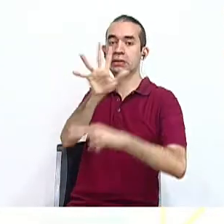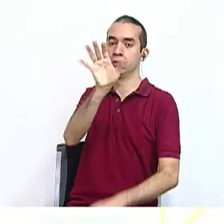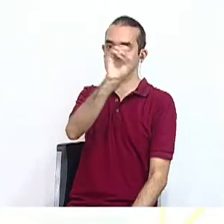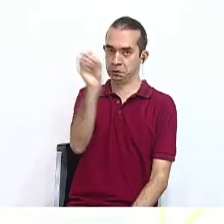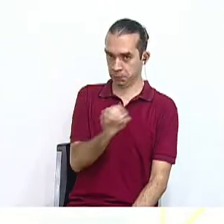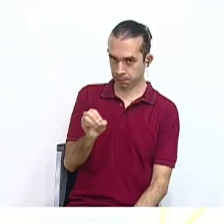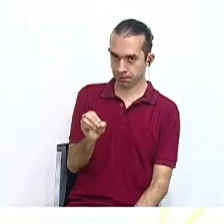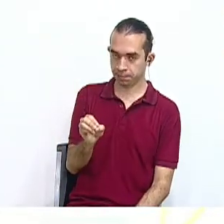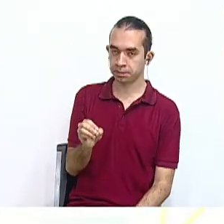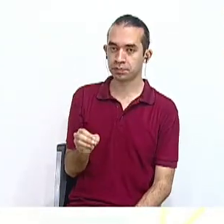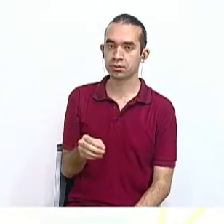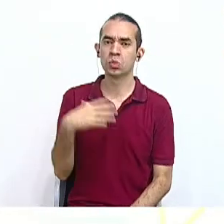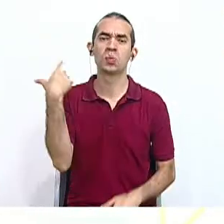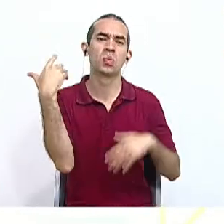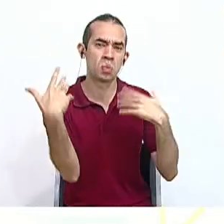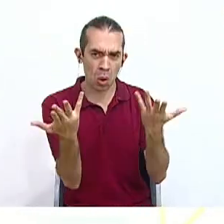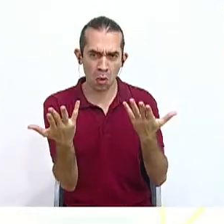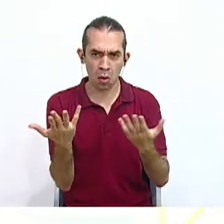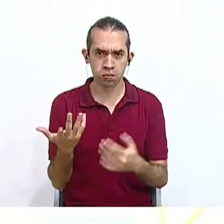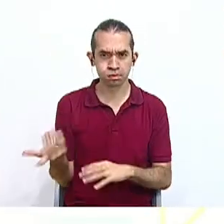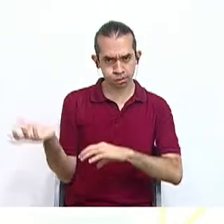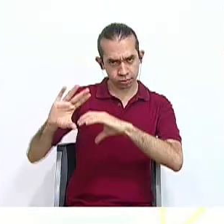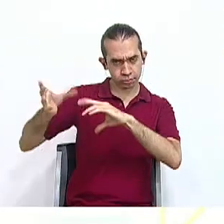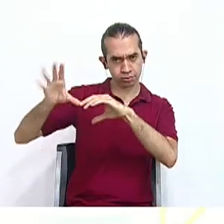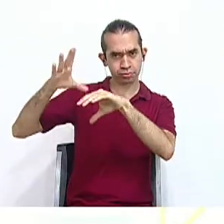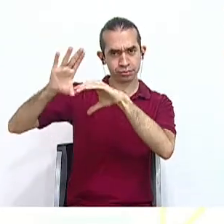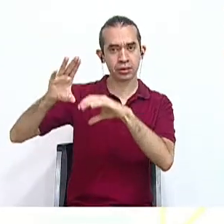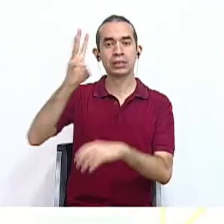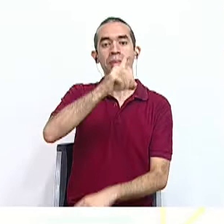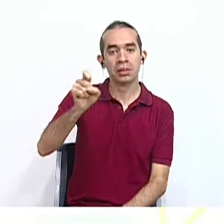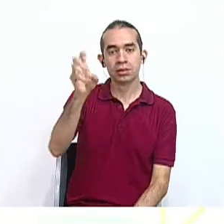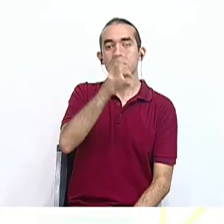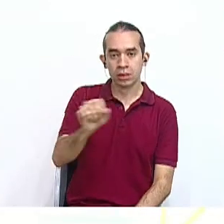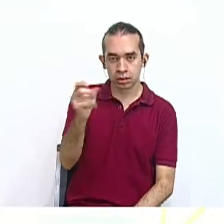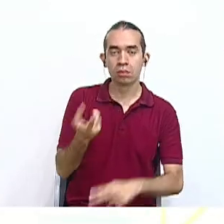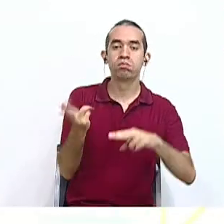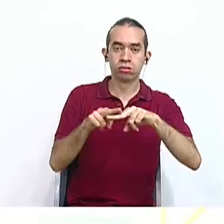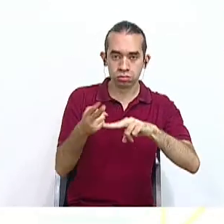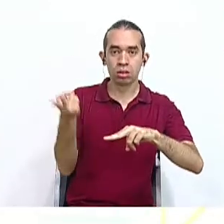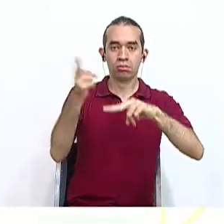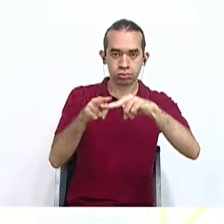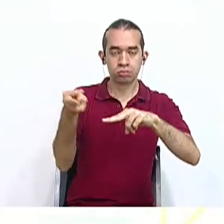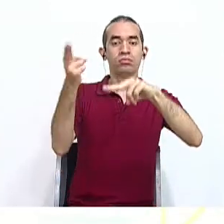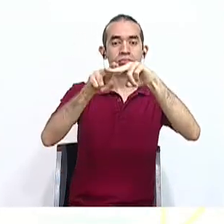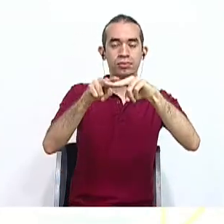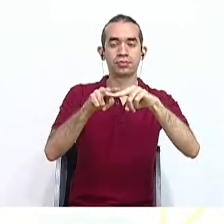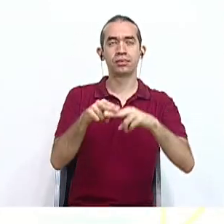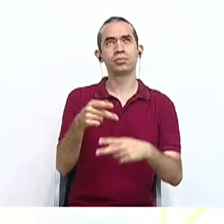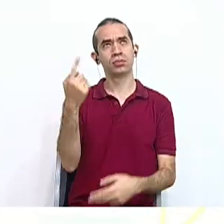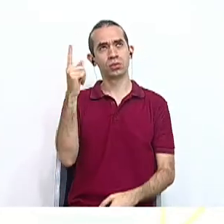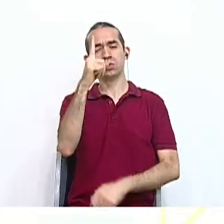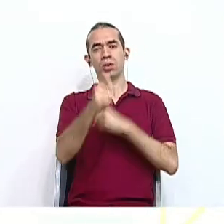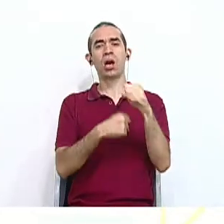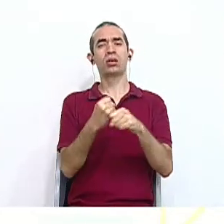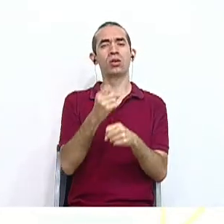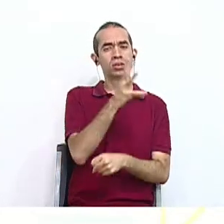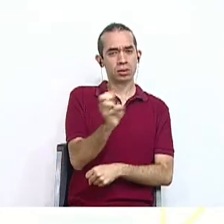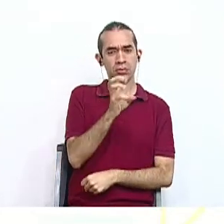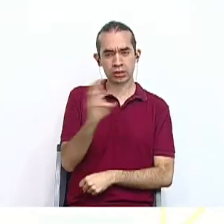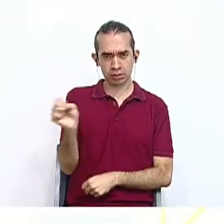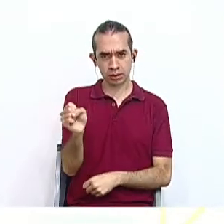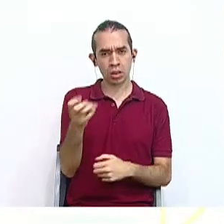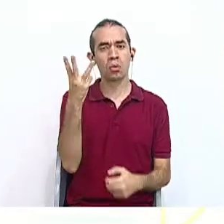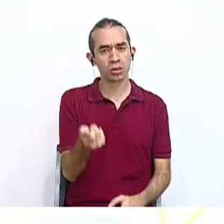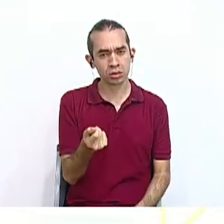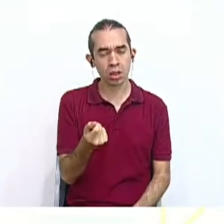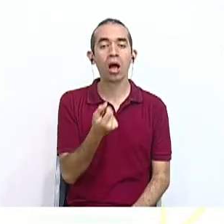5%. ¿Y saben cómo iba a estar capitalizado? Semestralmente. ¿Cuántos semestres tiene el año?